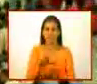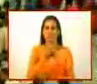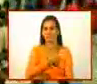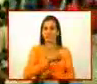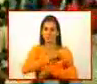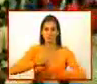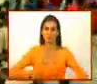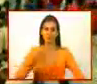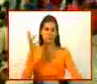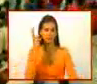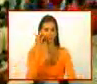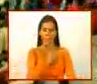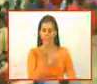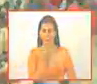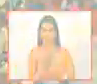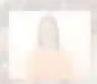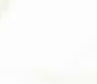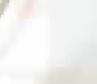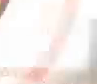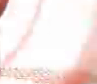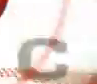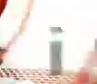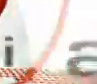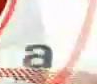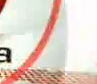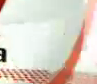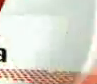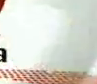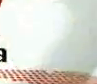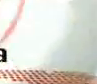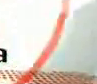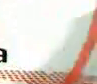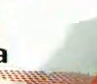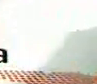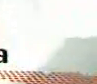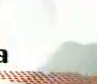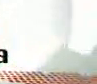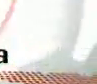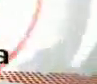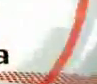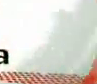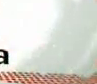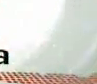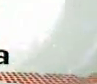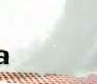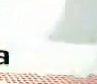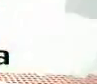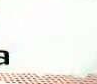portuguesa, Ana Oropesa, La Noticia.